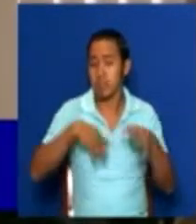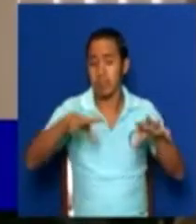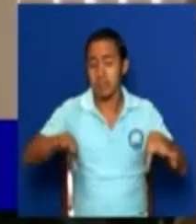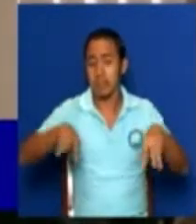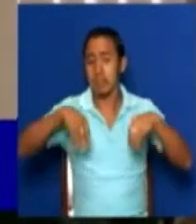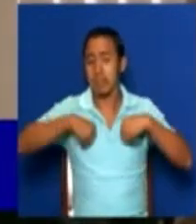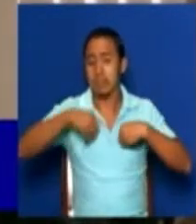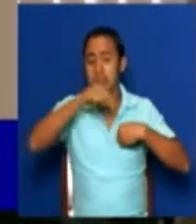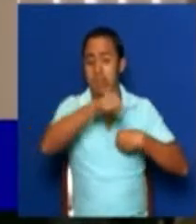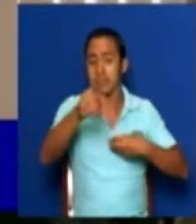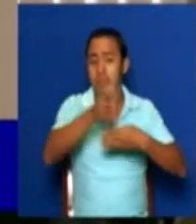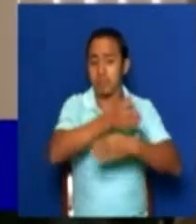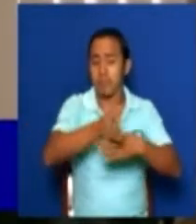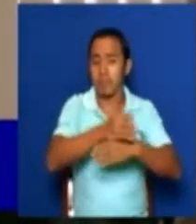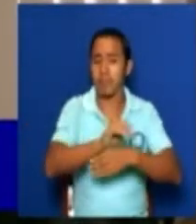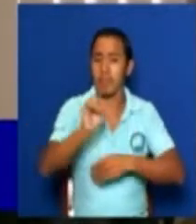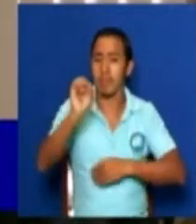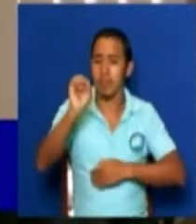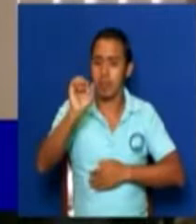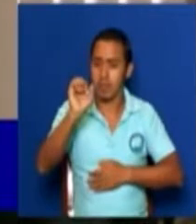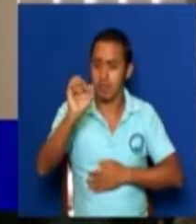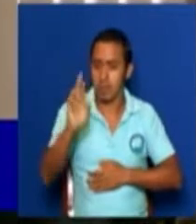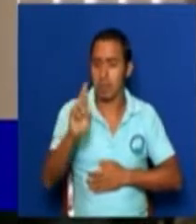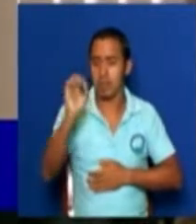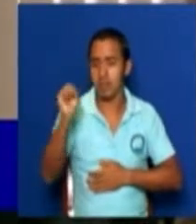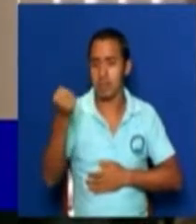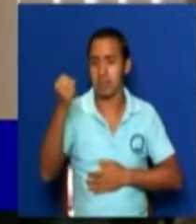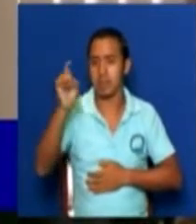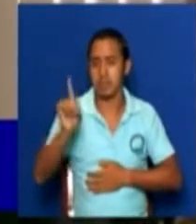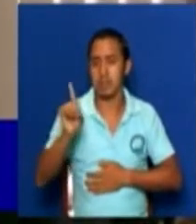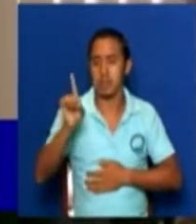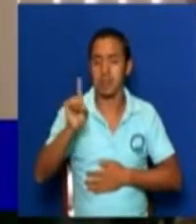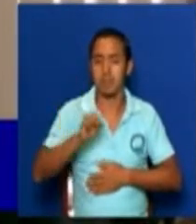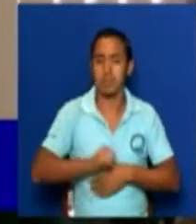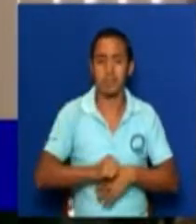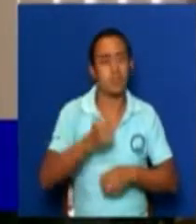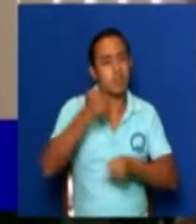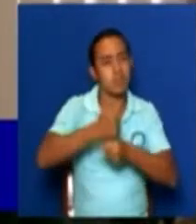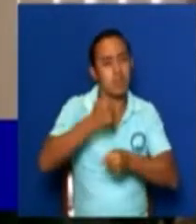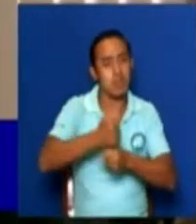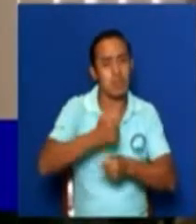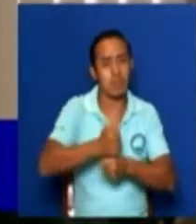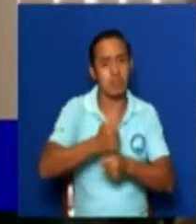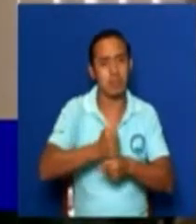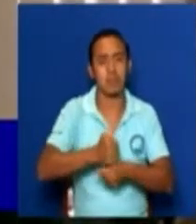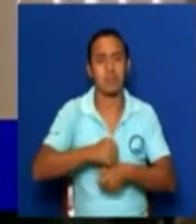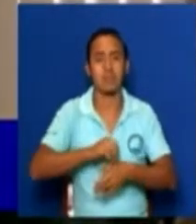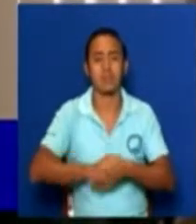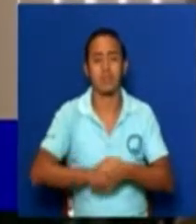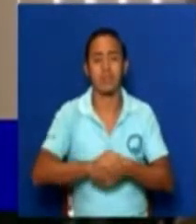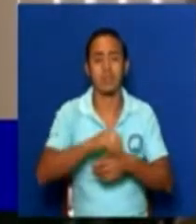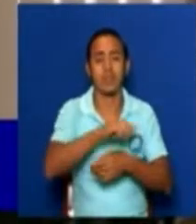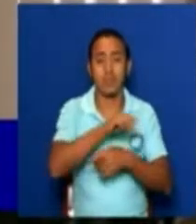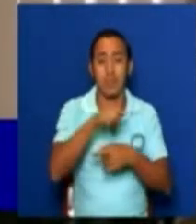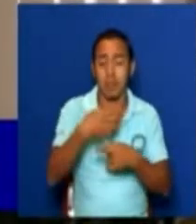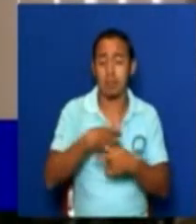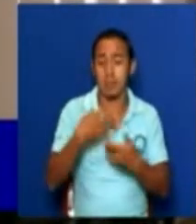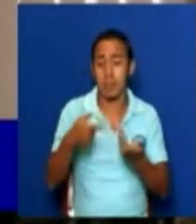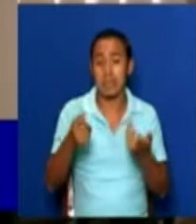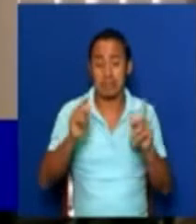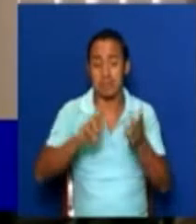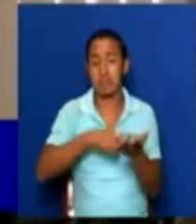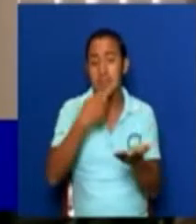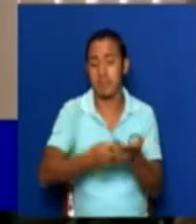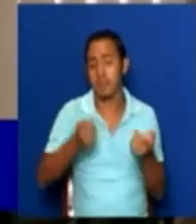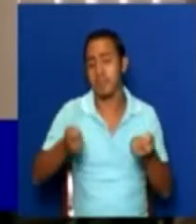adopten estas políticas de RSE es reconocer el esfuerzo y el trabajo que ellas hacen. Entonces, en ese sentido, pues se dio esta